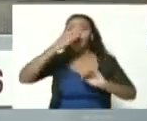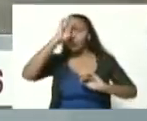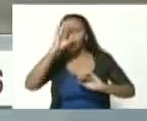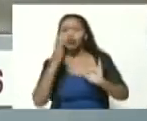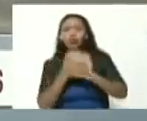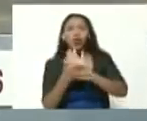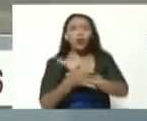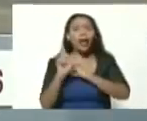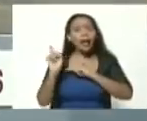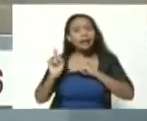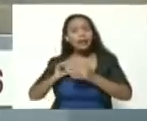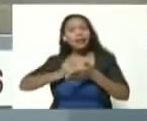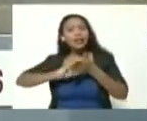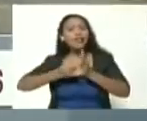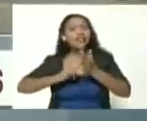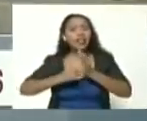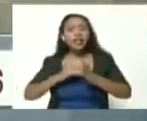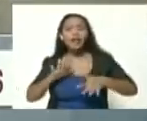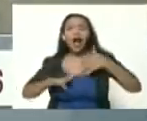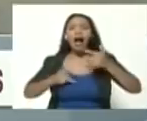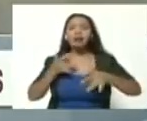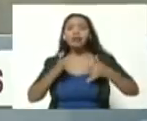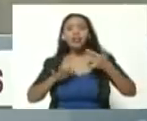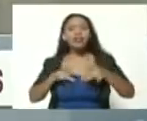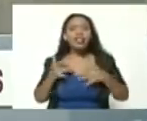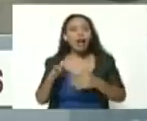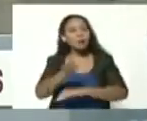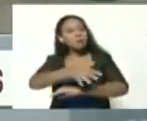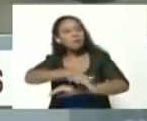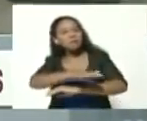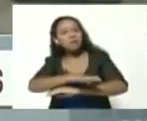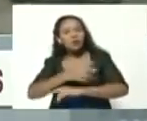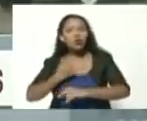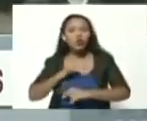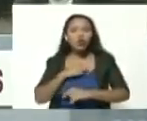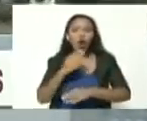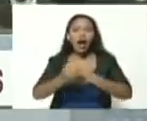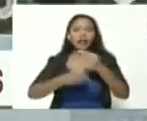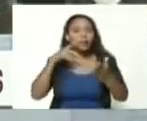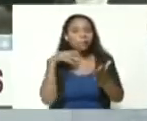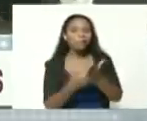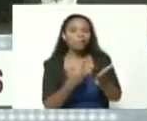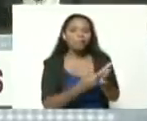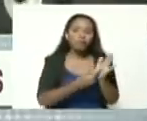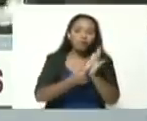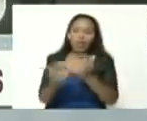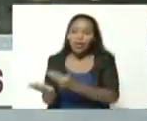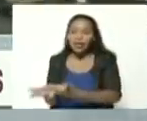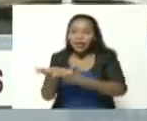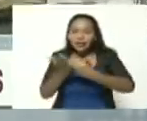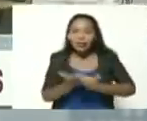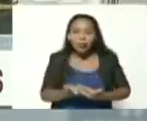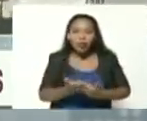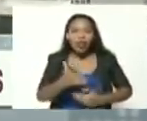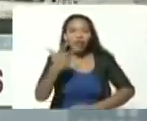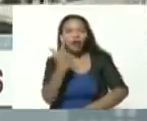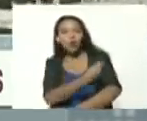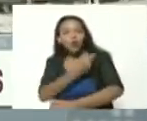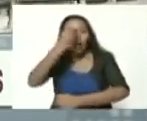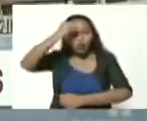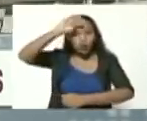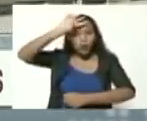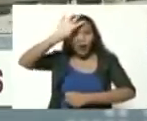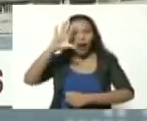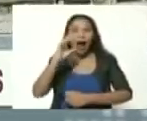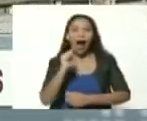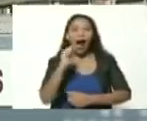este significativo acto, donde estamos dando constancia del recibimiento de la vacuna cubana